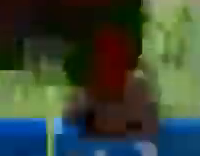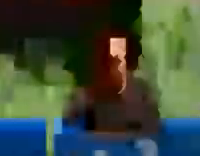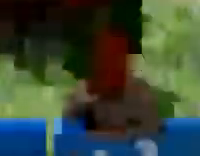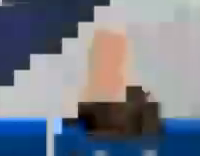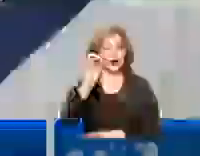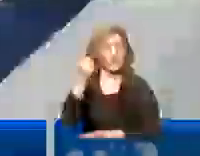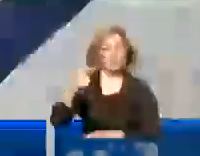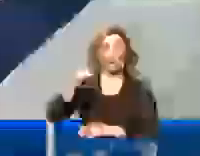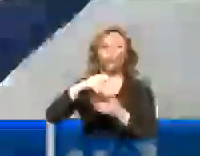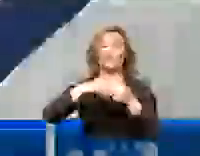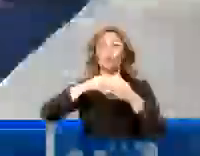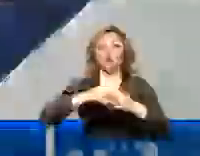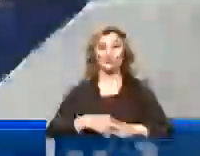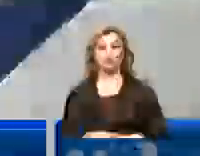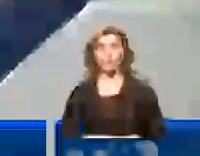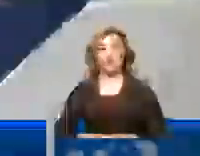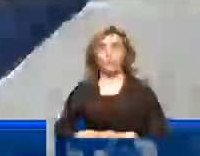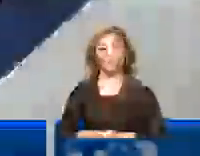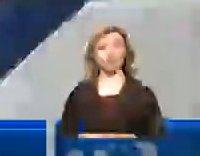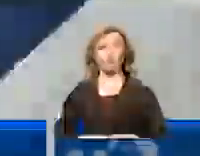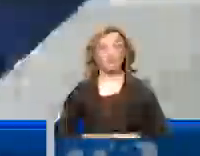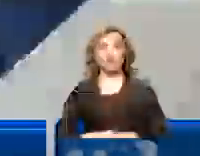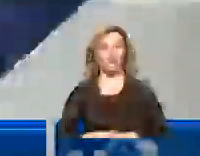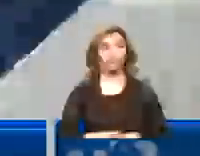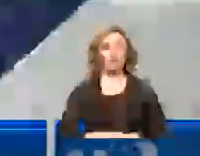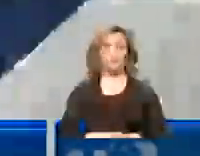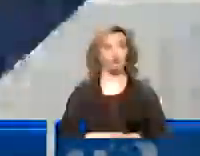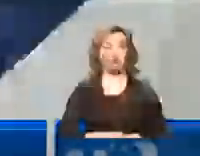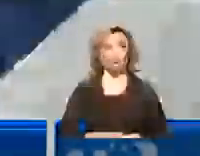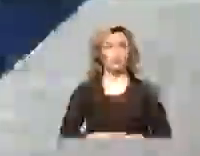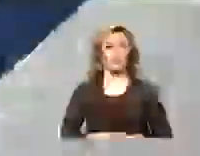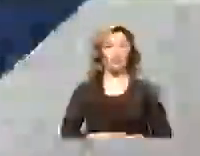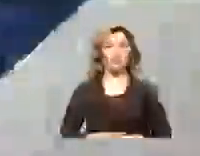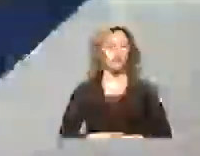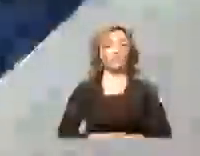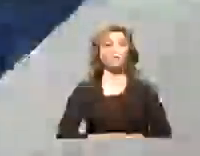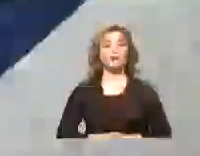millones de dólares. En Quito, Freddy Paredes, 24 horas.